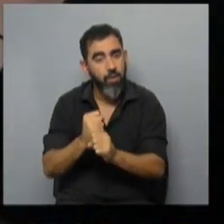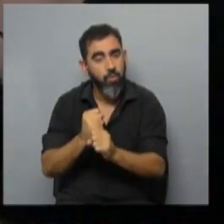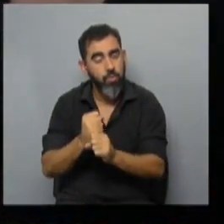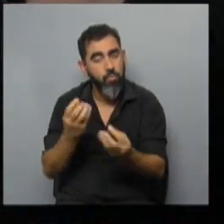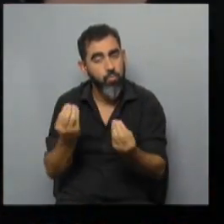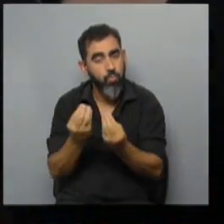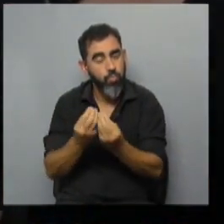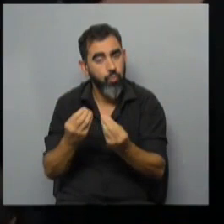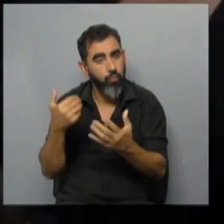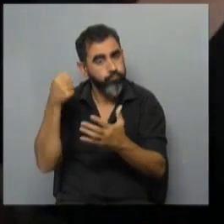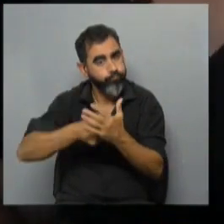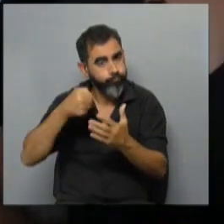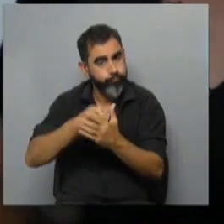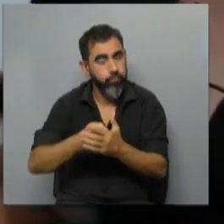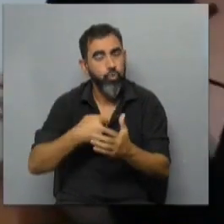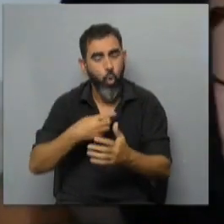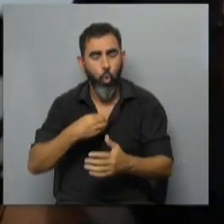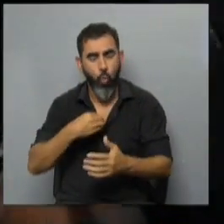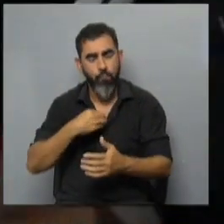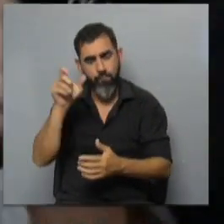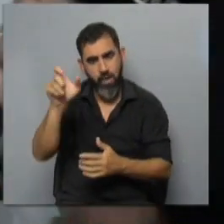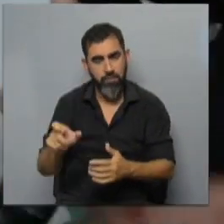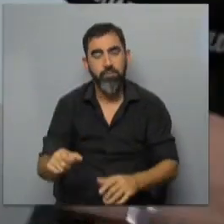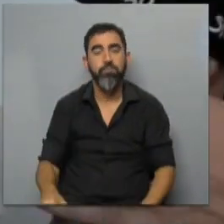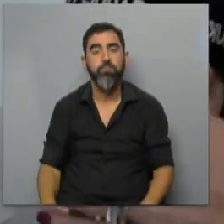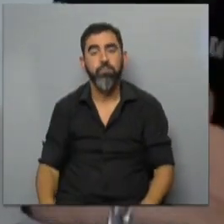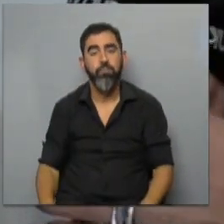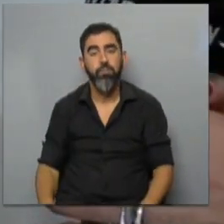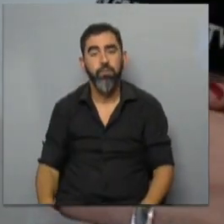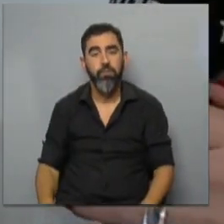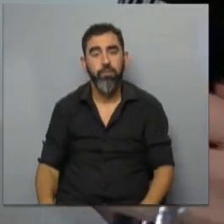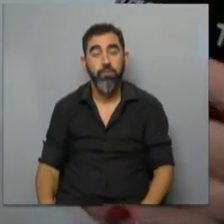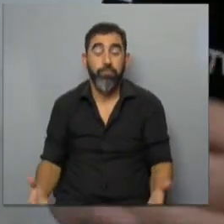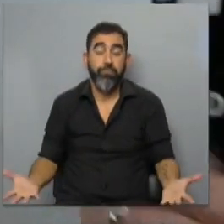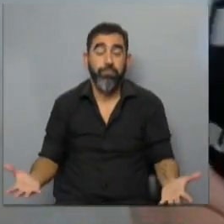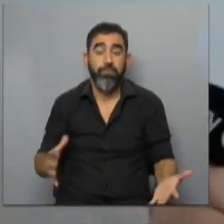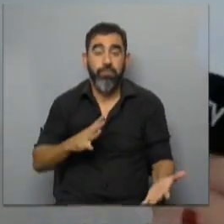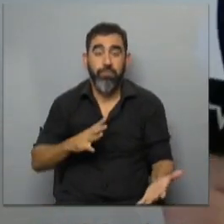demanda y yo tengo mucha confianza sino que